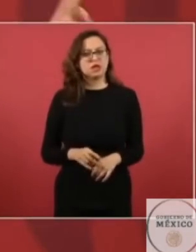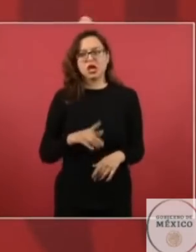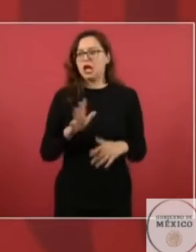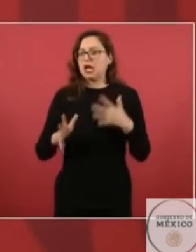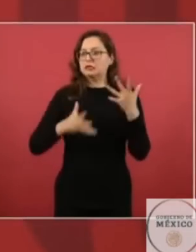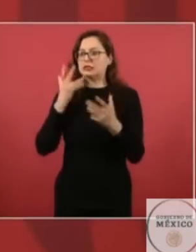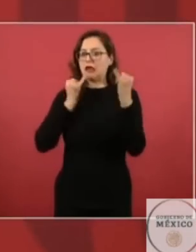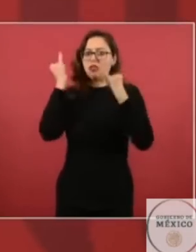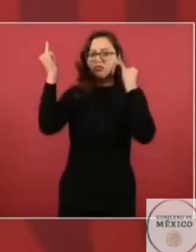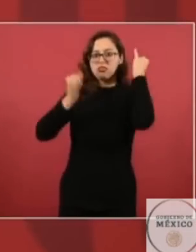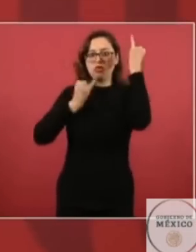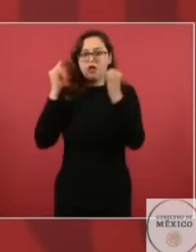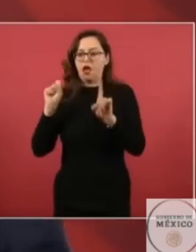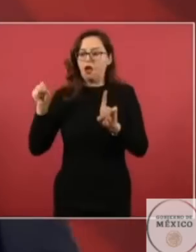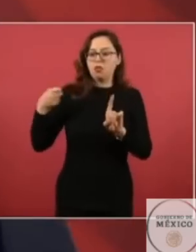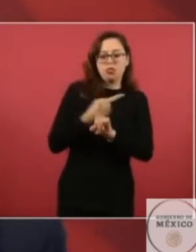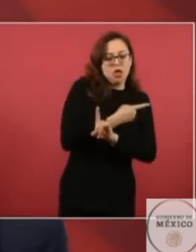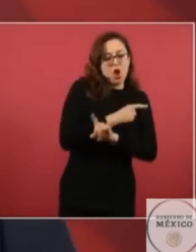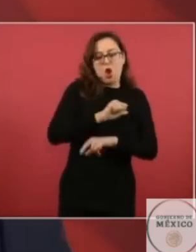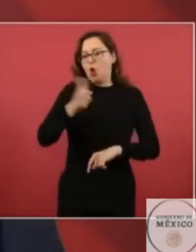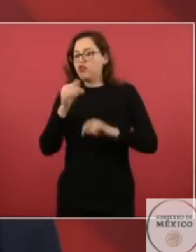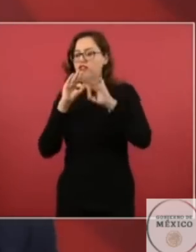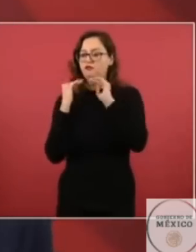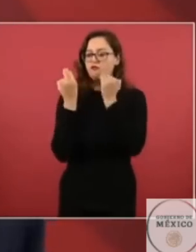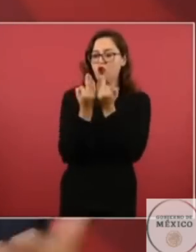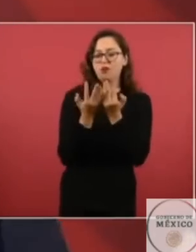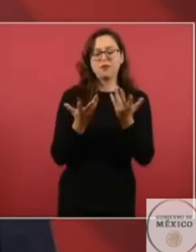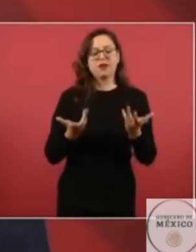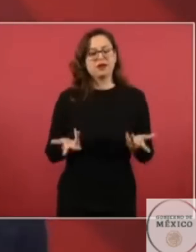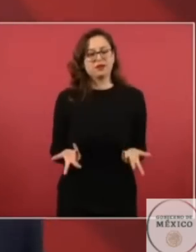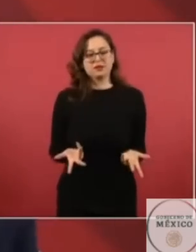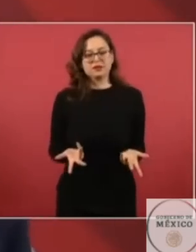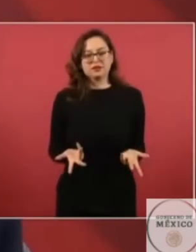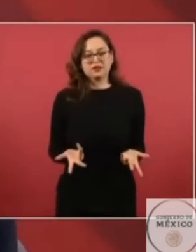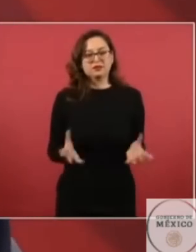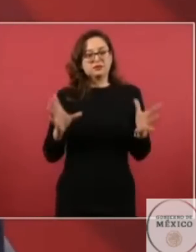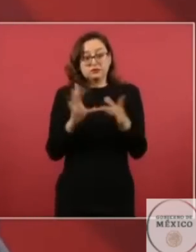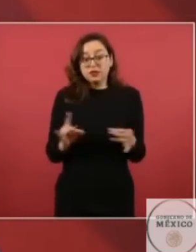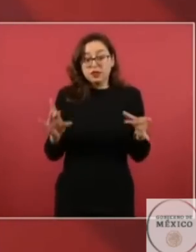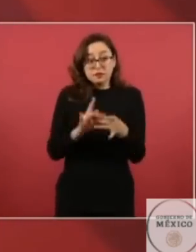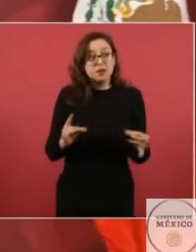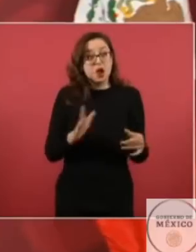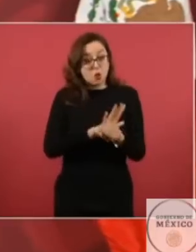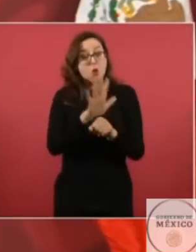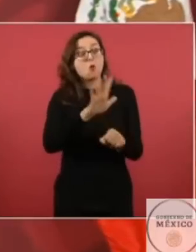con ni siquiera argumentos